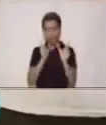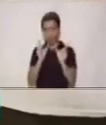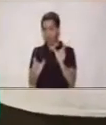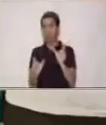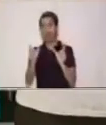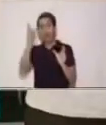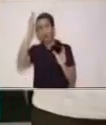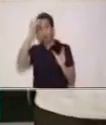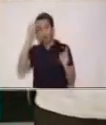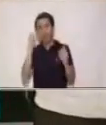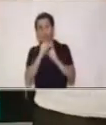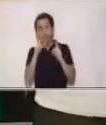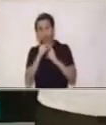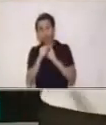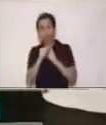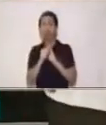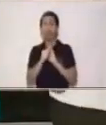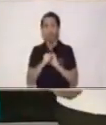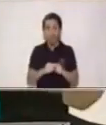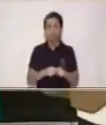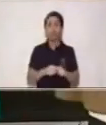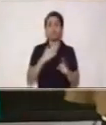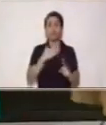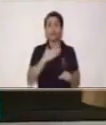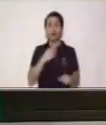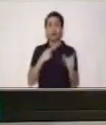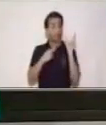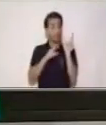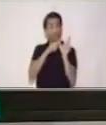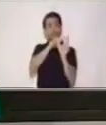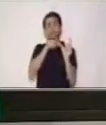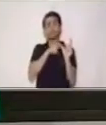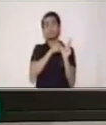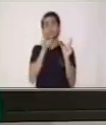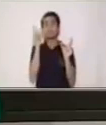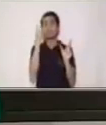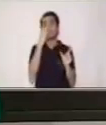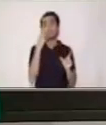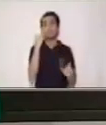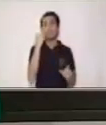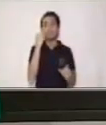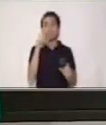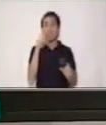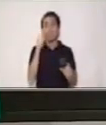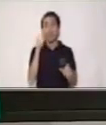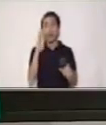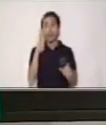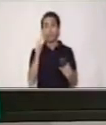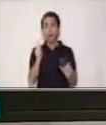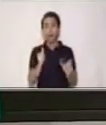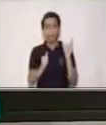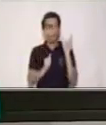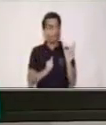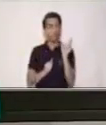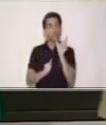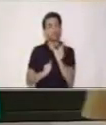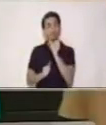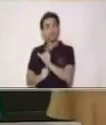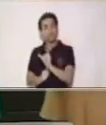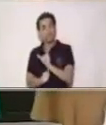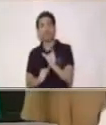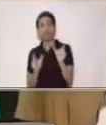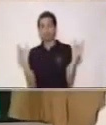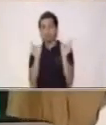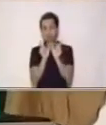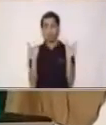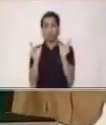a hacer las sílabas, a formar las sílabas, podemos ya escribir palabras y podemos pasar también a la otra